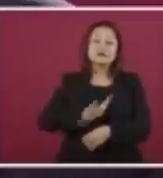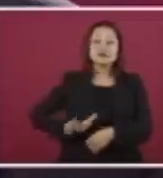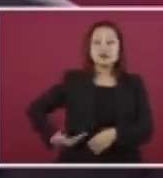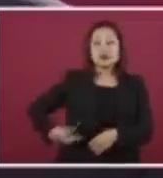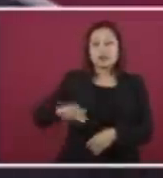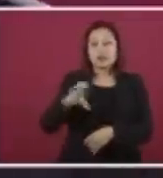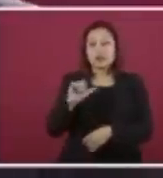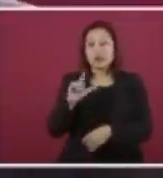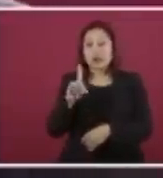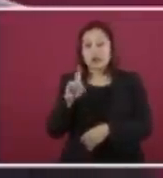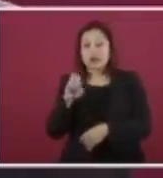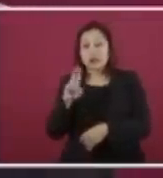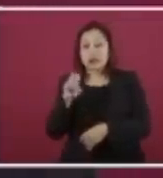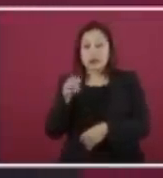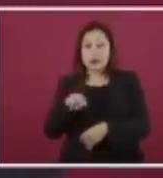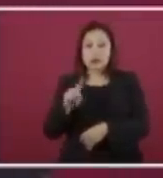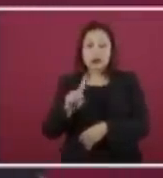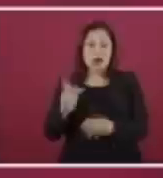algo que se llama